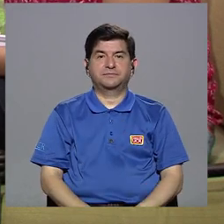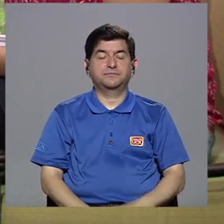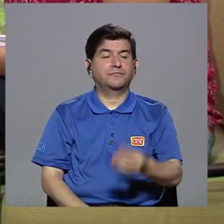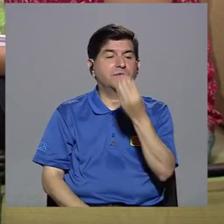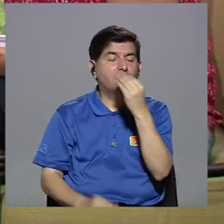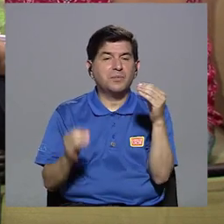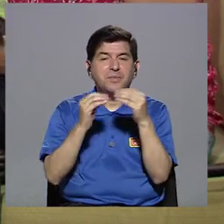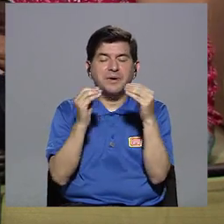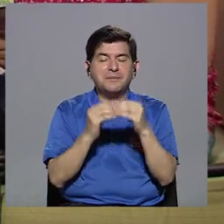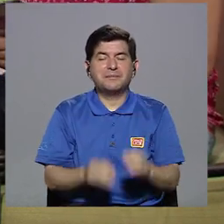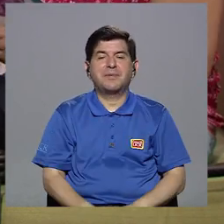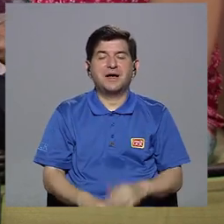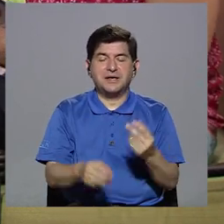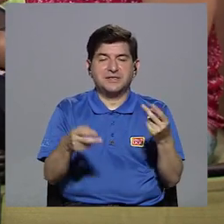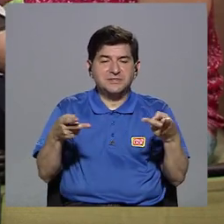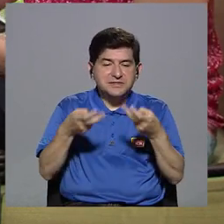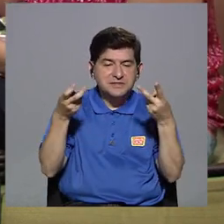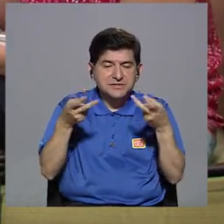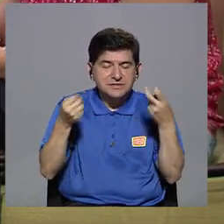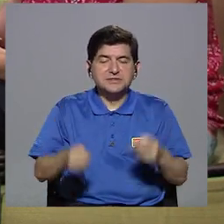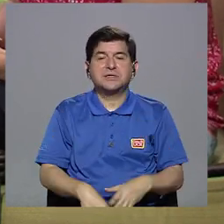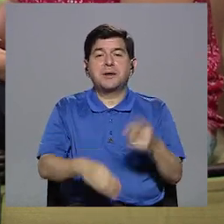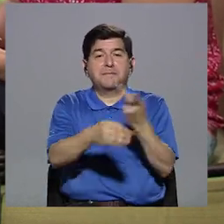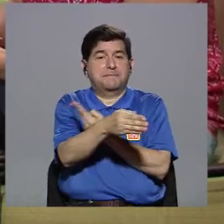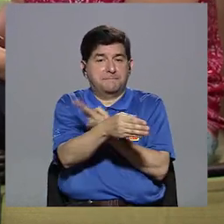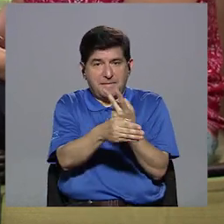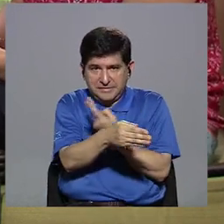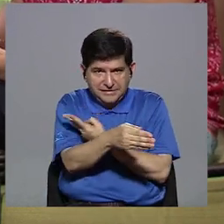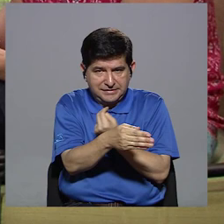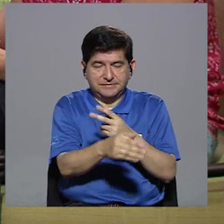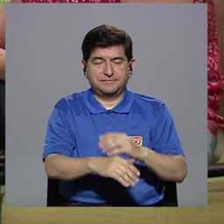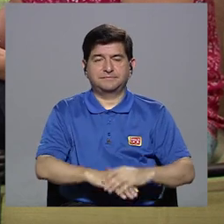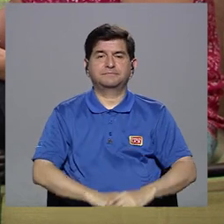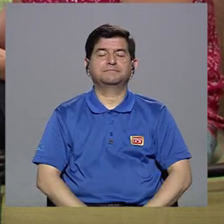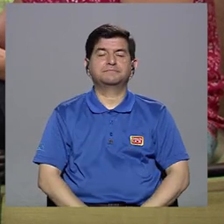comer más más ensaladas más vegetales